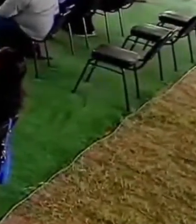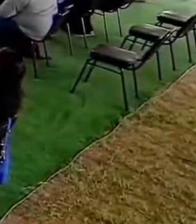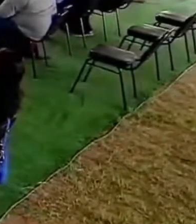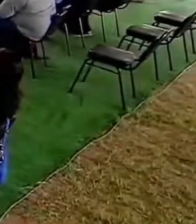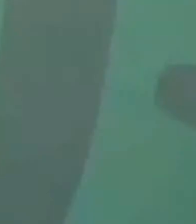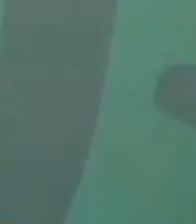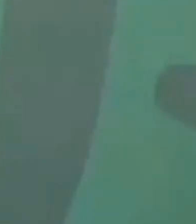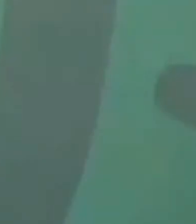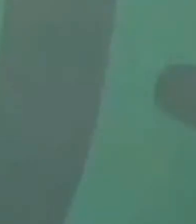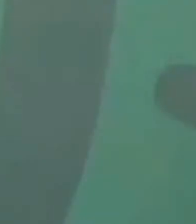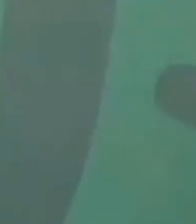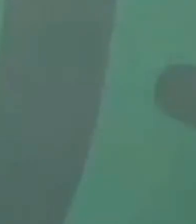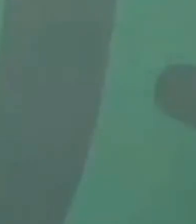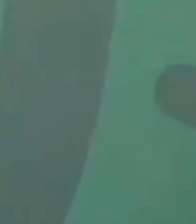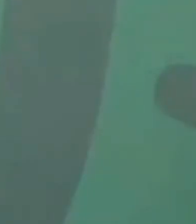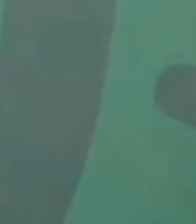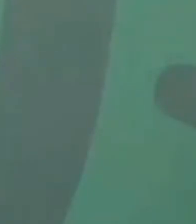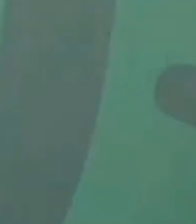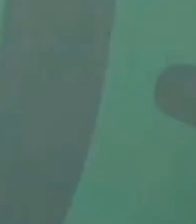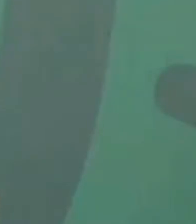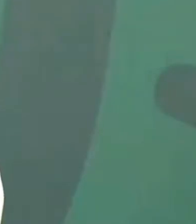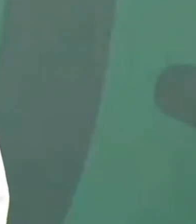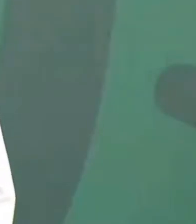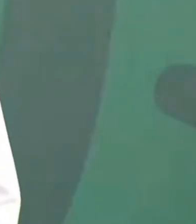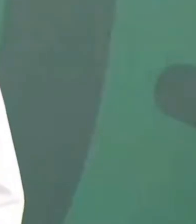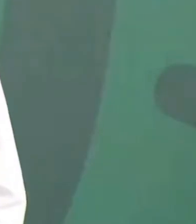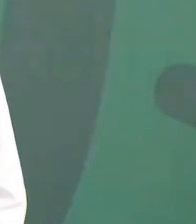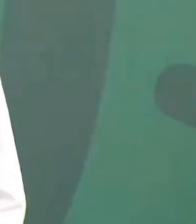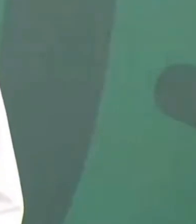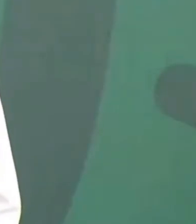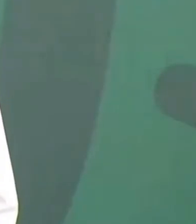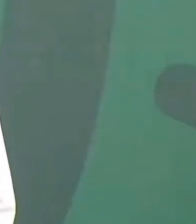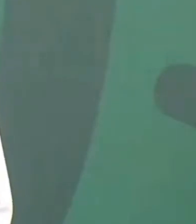incluyéndome desde luego, con más dinero,